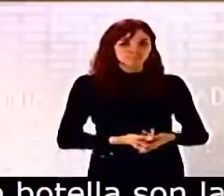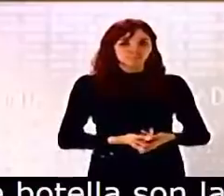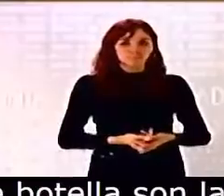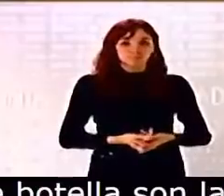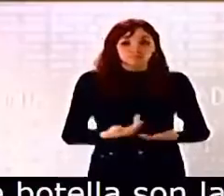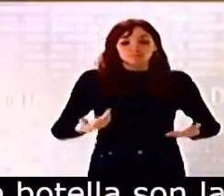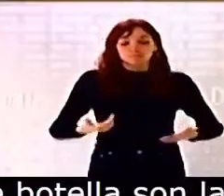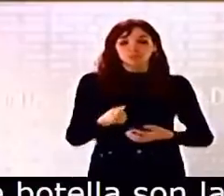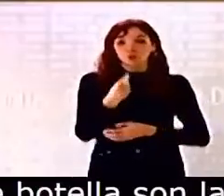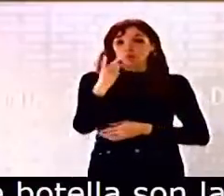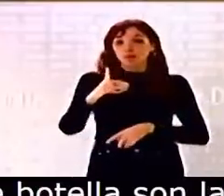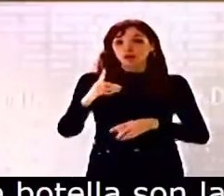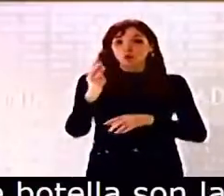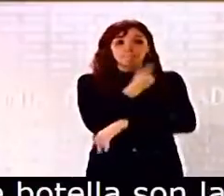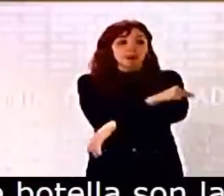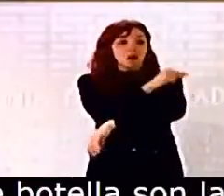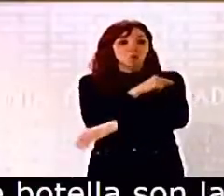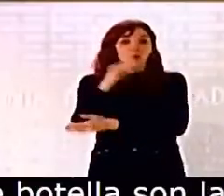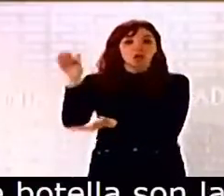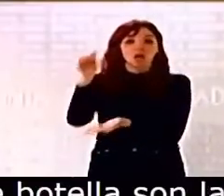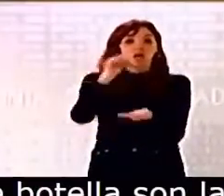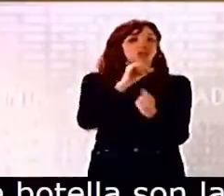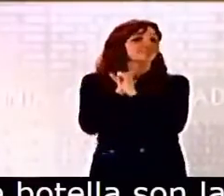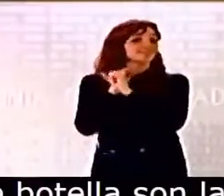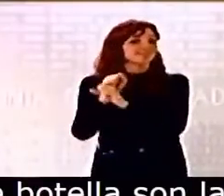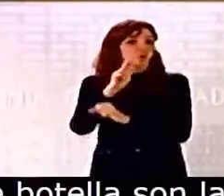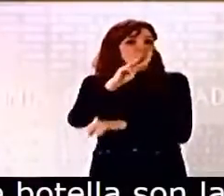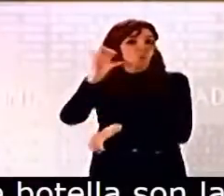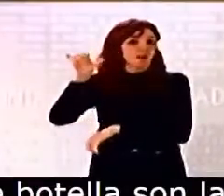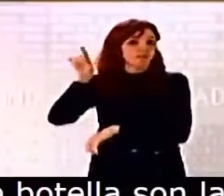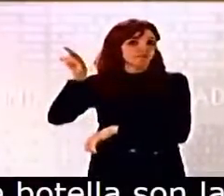Dosis de vacuna que dependen de la Unión Europea,